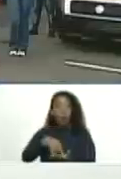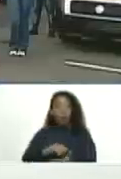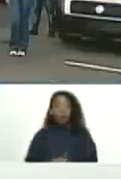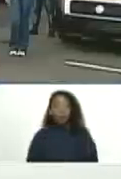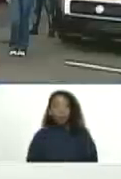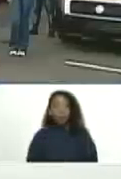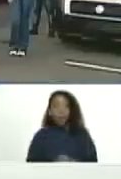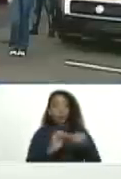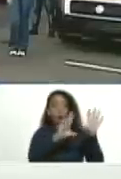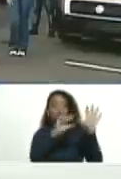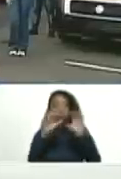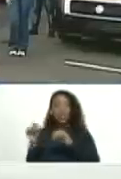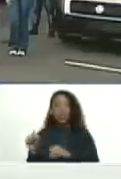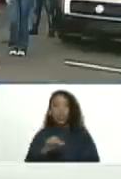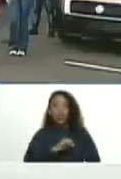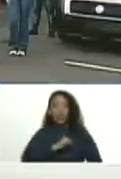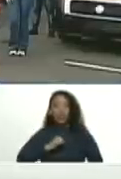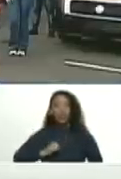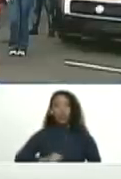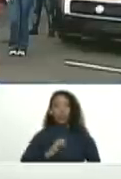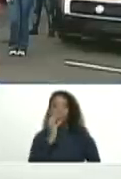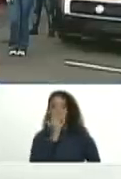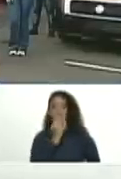en 800 Superbigote.